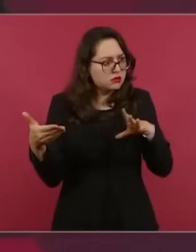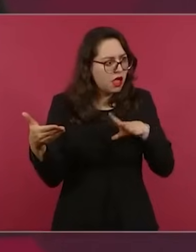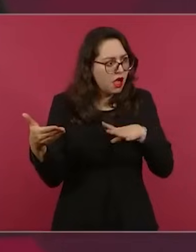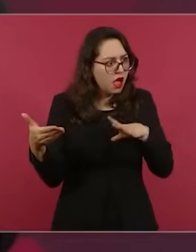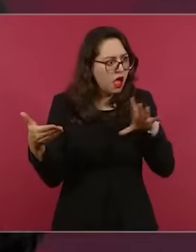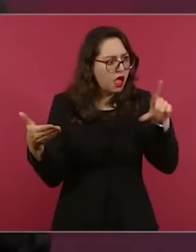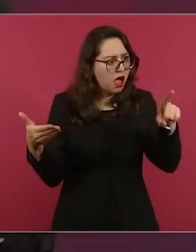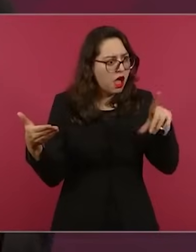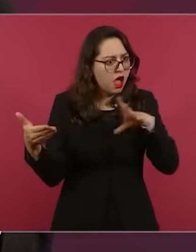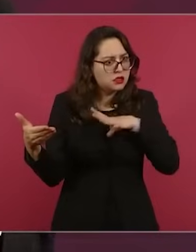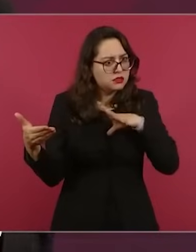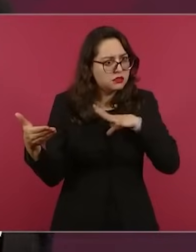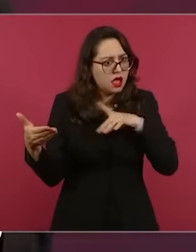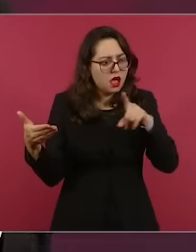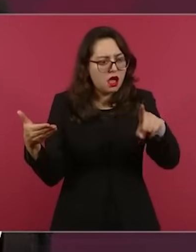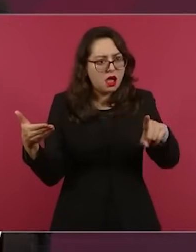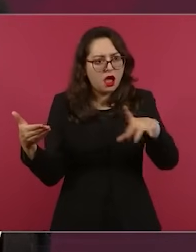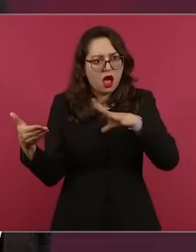de los de la Ciudad de México.